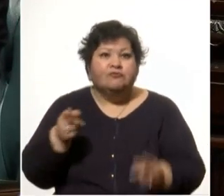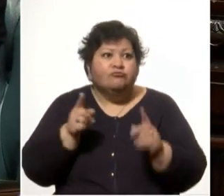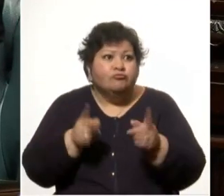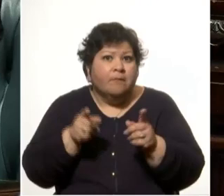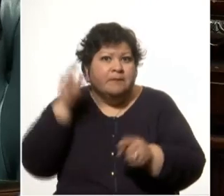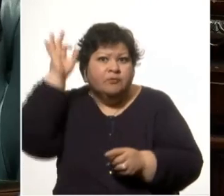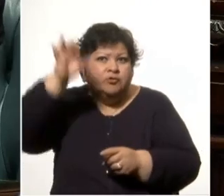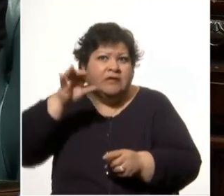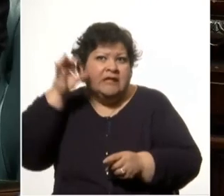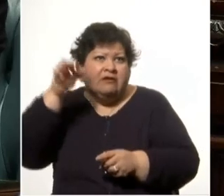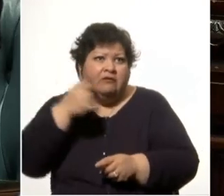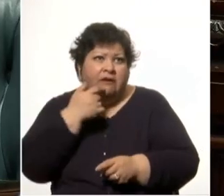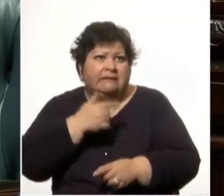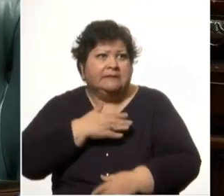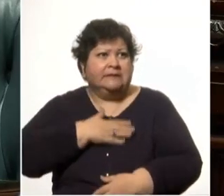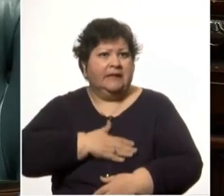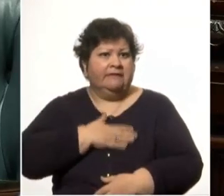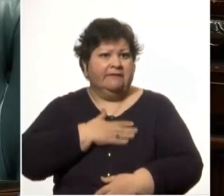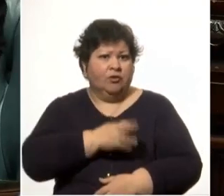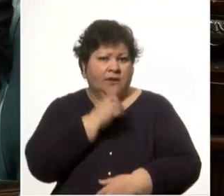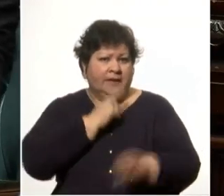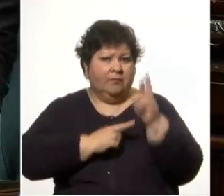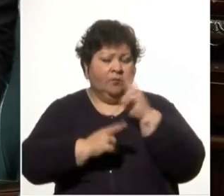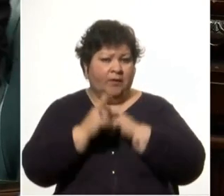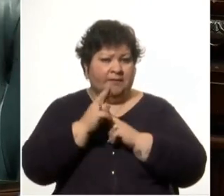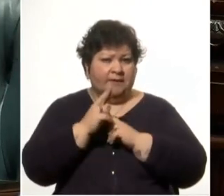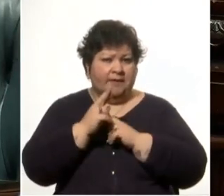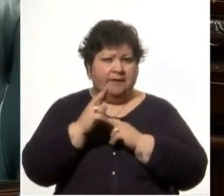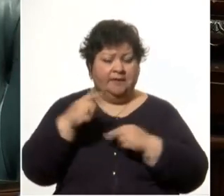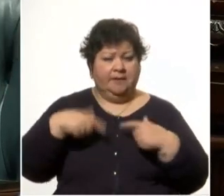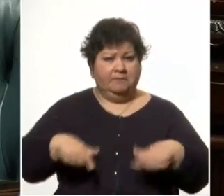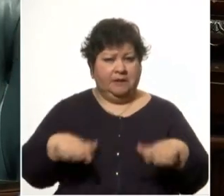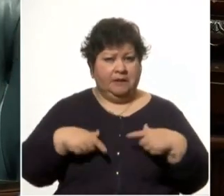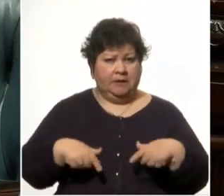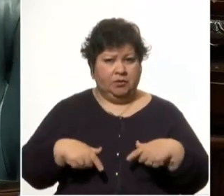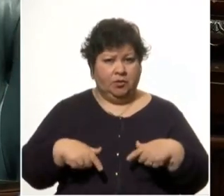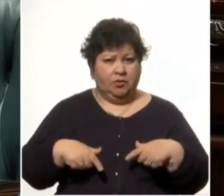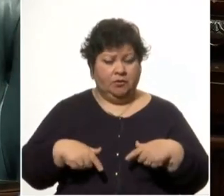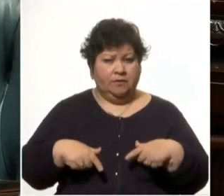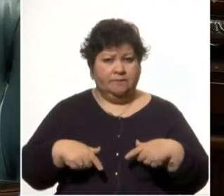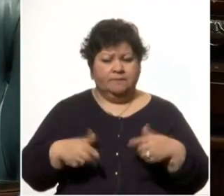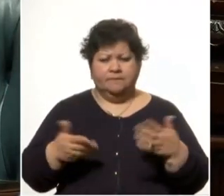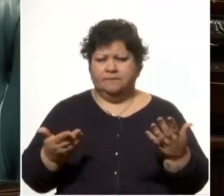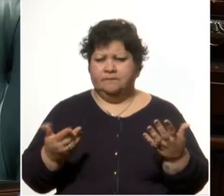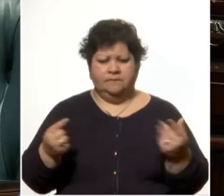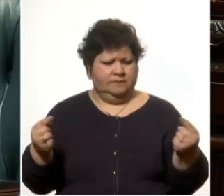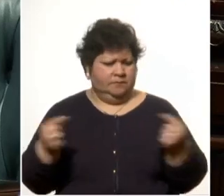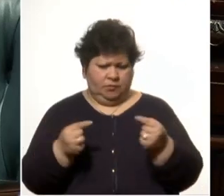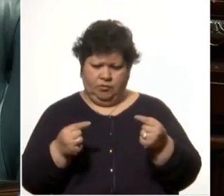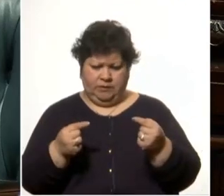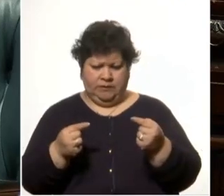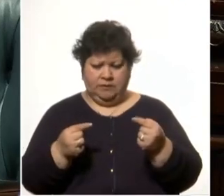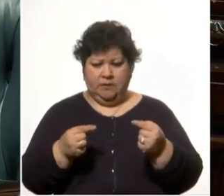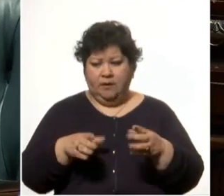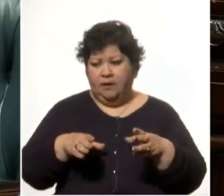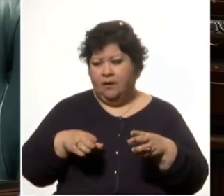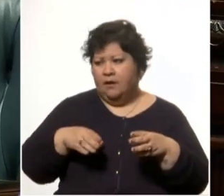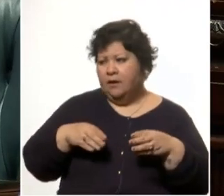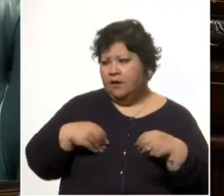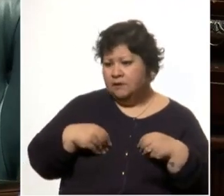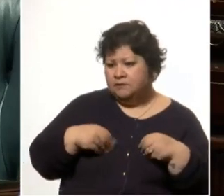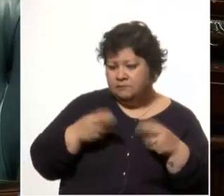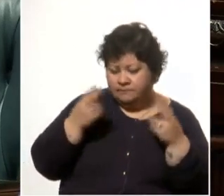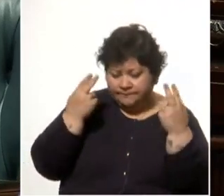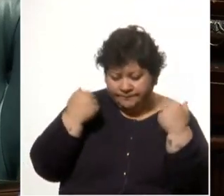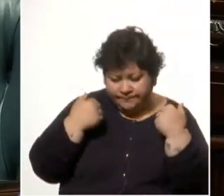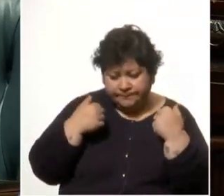consideren satisfactorias las respuestas del interpelado ministro. Se contradicen al resignarse a que tengamos un